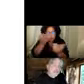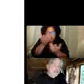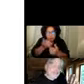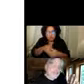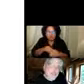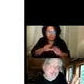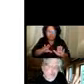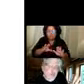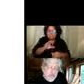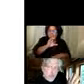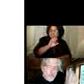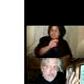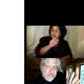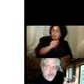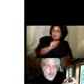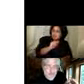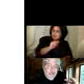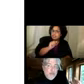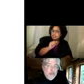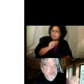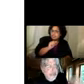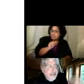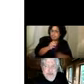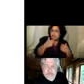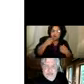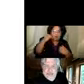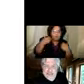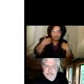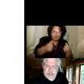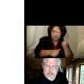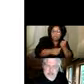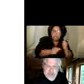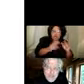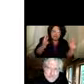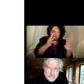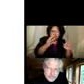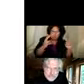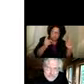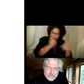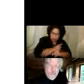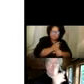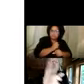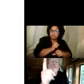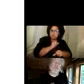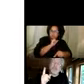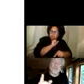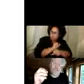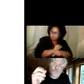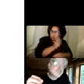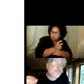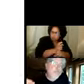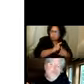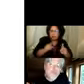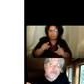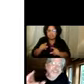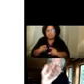Es increíblemente complejo. Y pudiéramos hasta discutir. No que enfermeros no pueden hacerlo. Y tienen, de